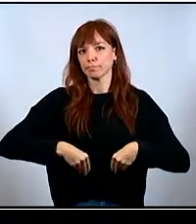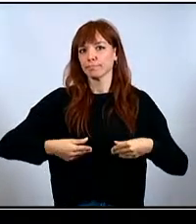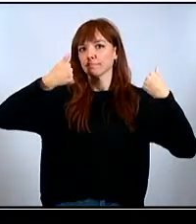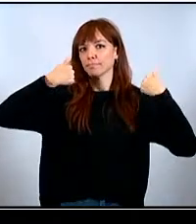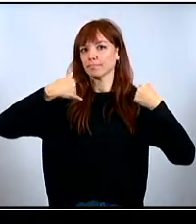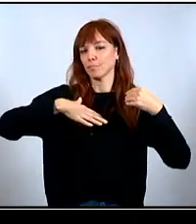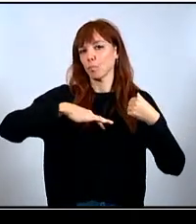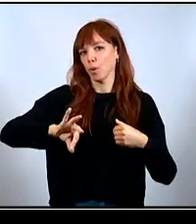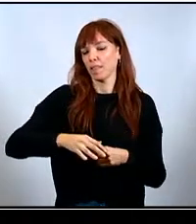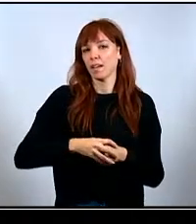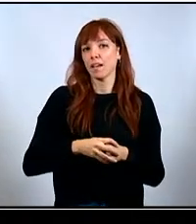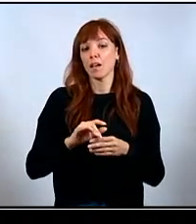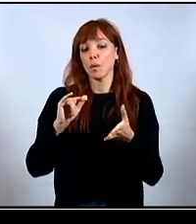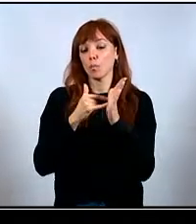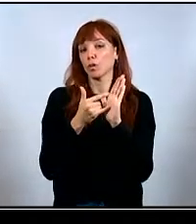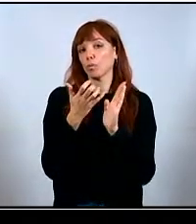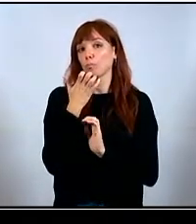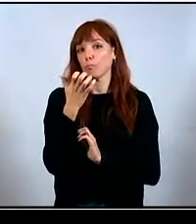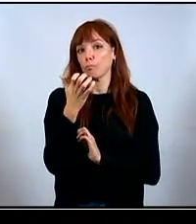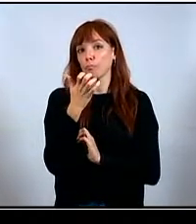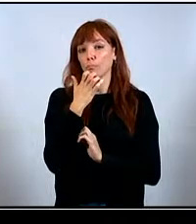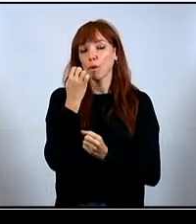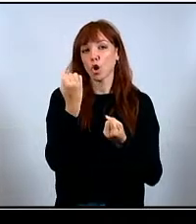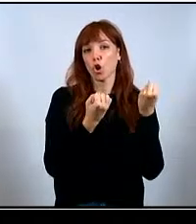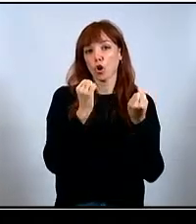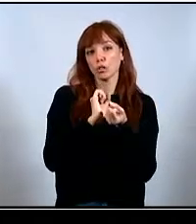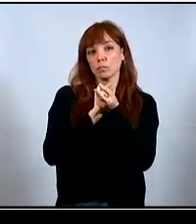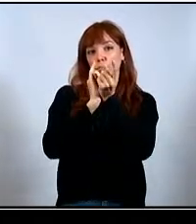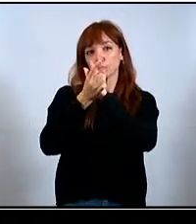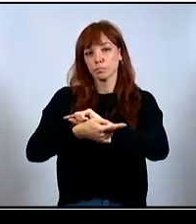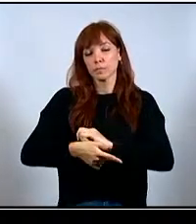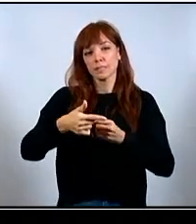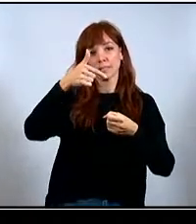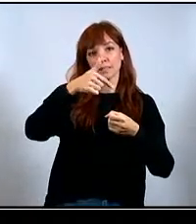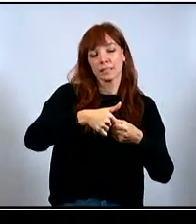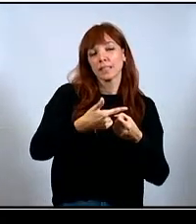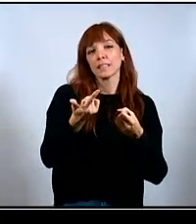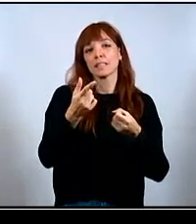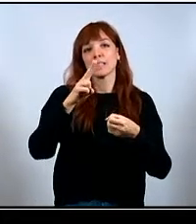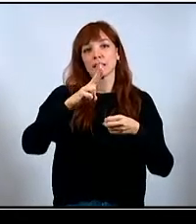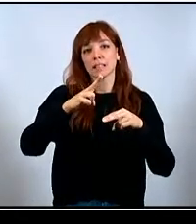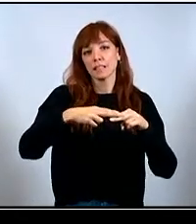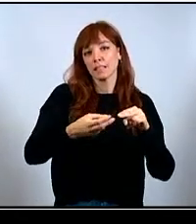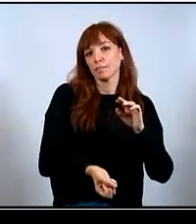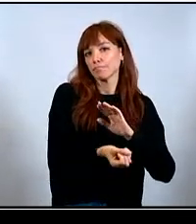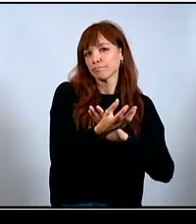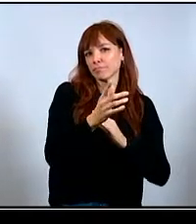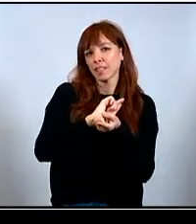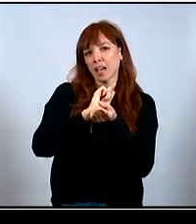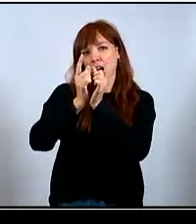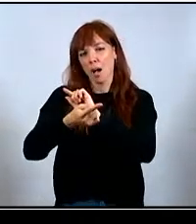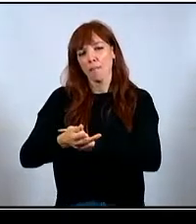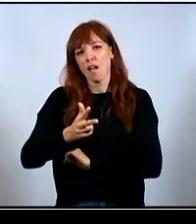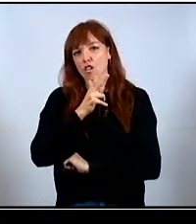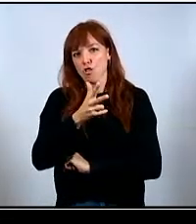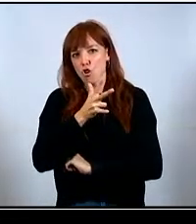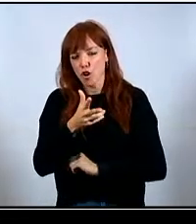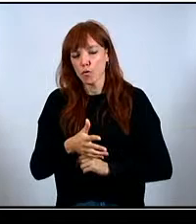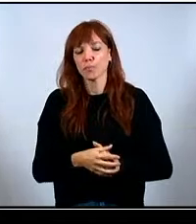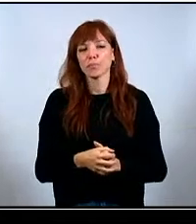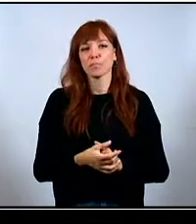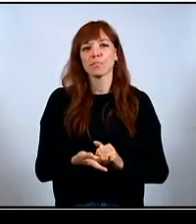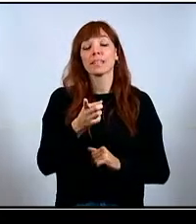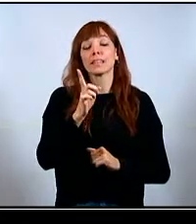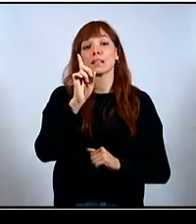otros, tienen que ver con la transformación de vehículos con motor de combustión diésel y gasolina en hidrógeno, así como buscar el funcionamiento